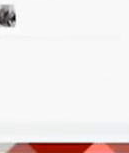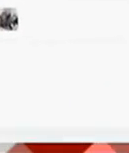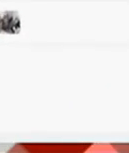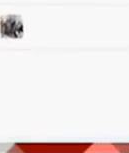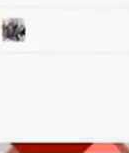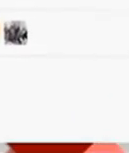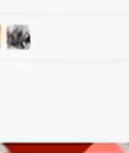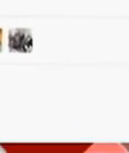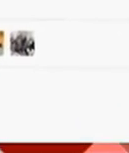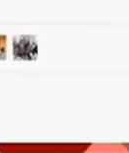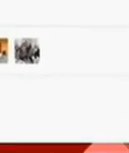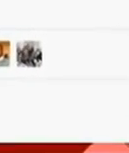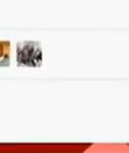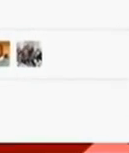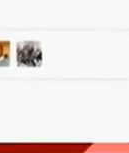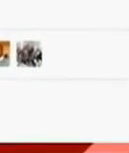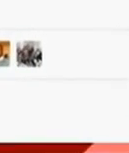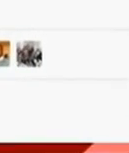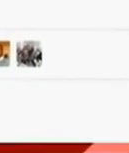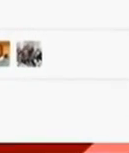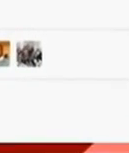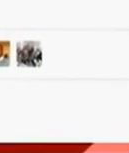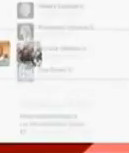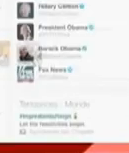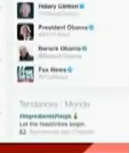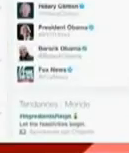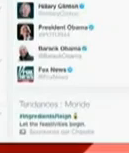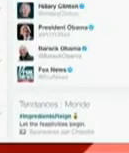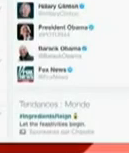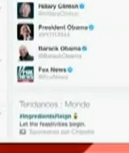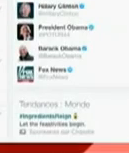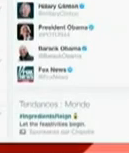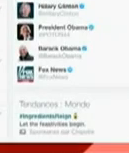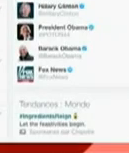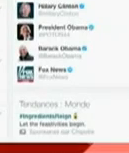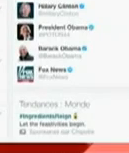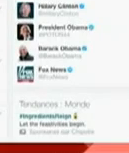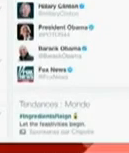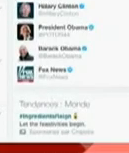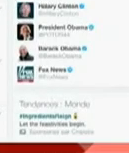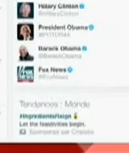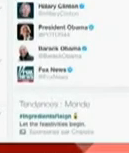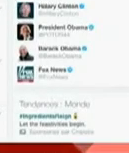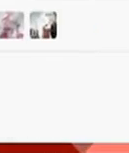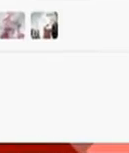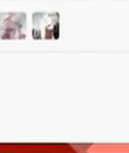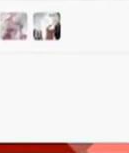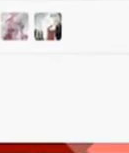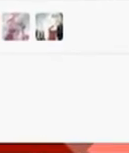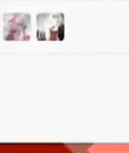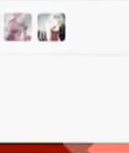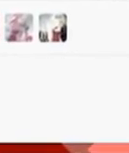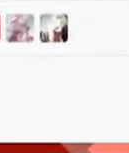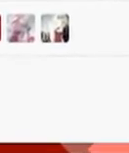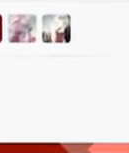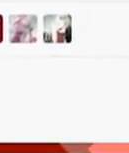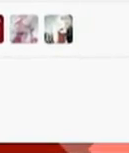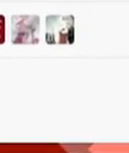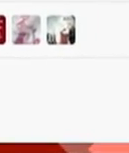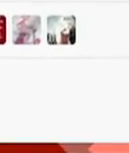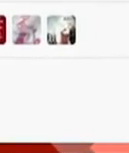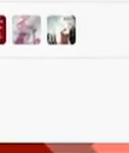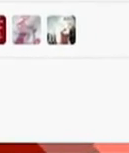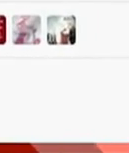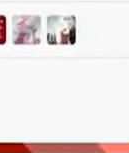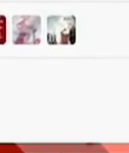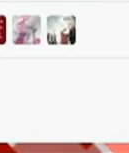eliminar sus controvertidos tweets ocultaría información importante que las personas deberían poder ver y debatir.